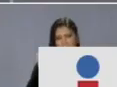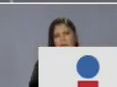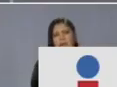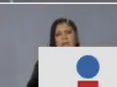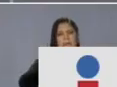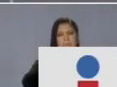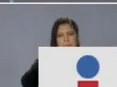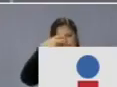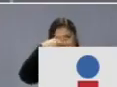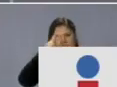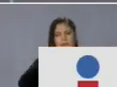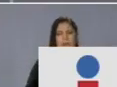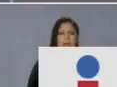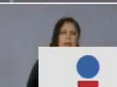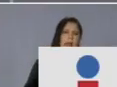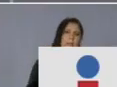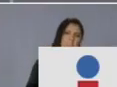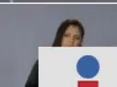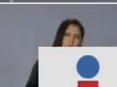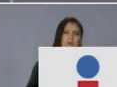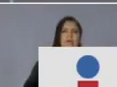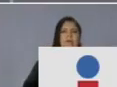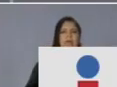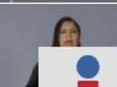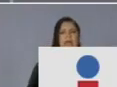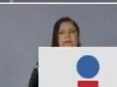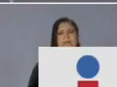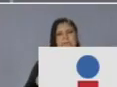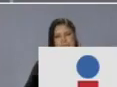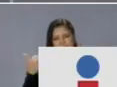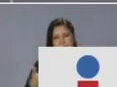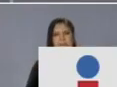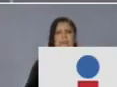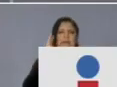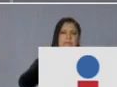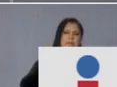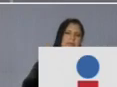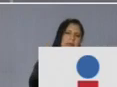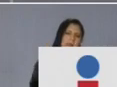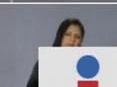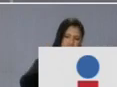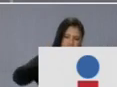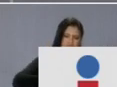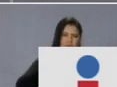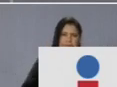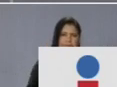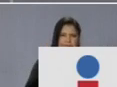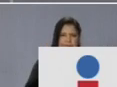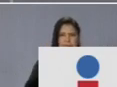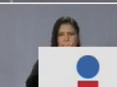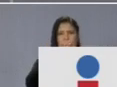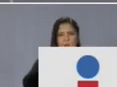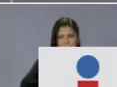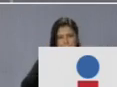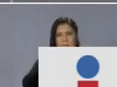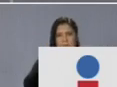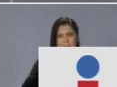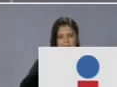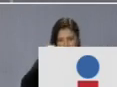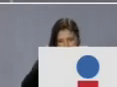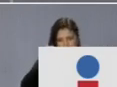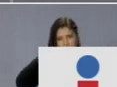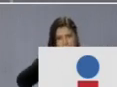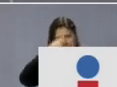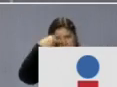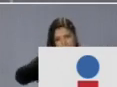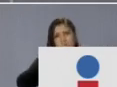pasión, entusiasmo, alegría, patriotismo y entrega. Ha sido el más alto honor de mi